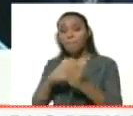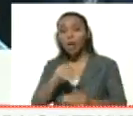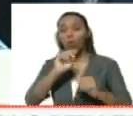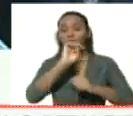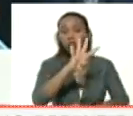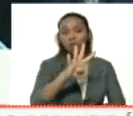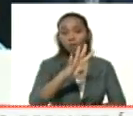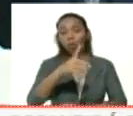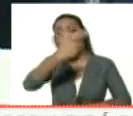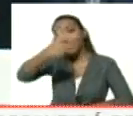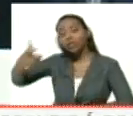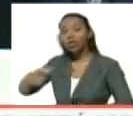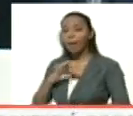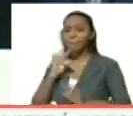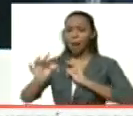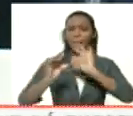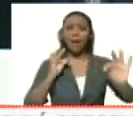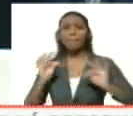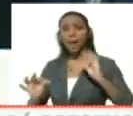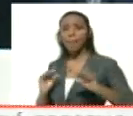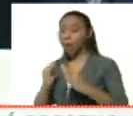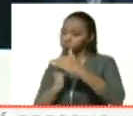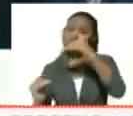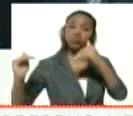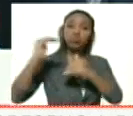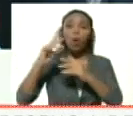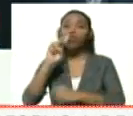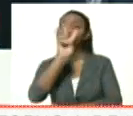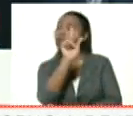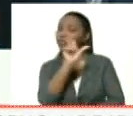82.400 casos de contagio, superando en dos